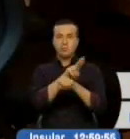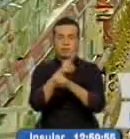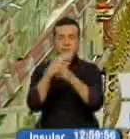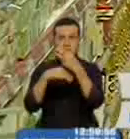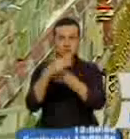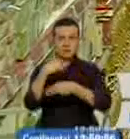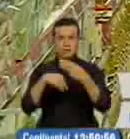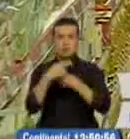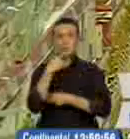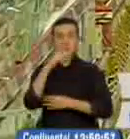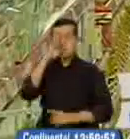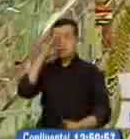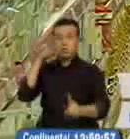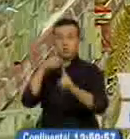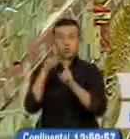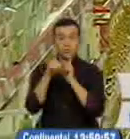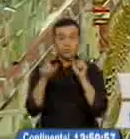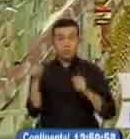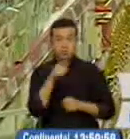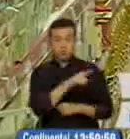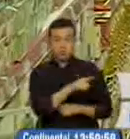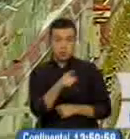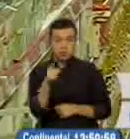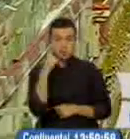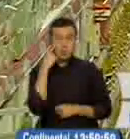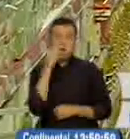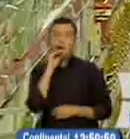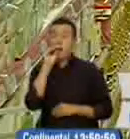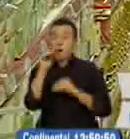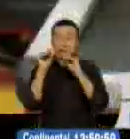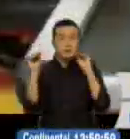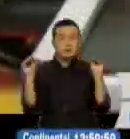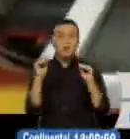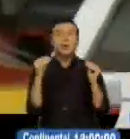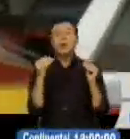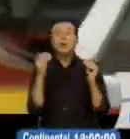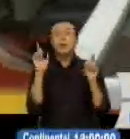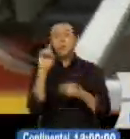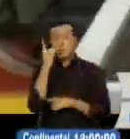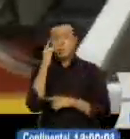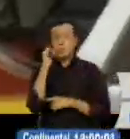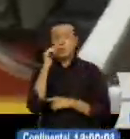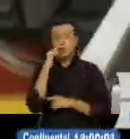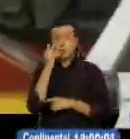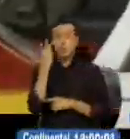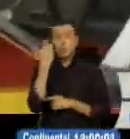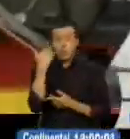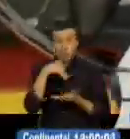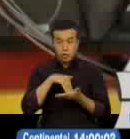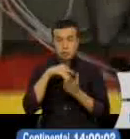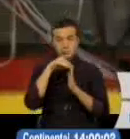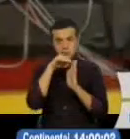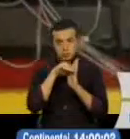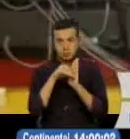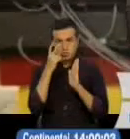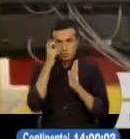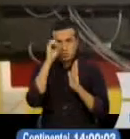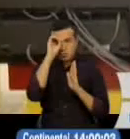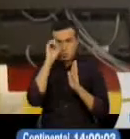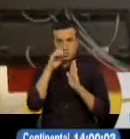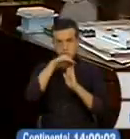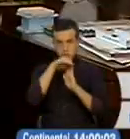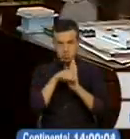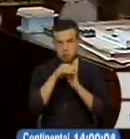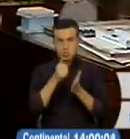Mercado, con el objetivo de que la ciudadanía reporte el valor de los artículos que a partir del 1 de junio retornarán al 12% de IVA. Y